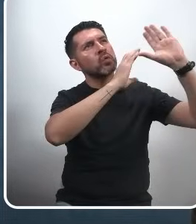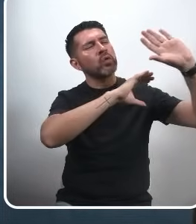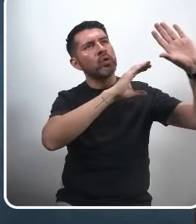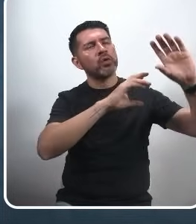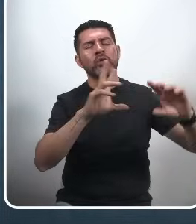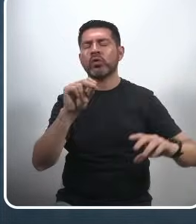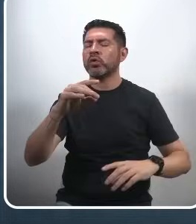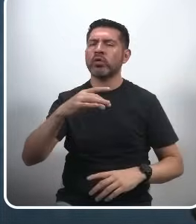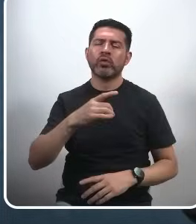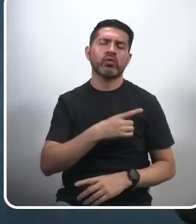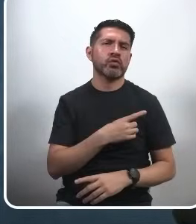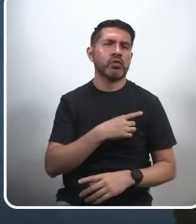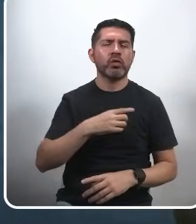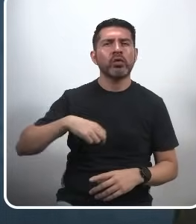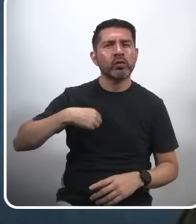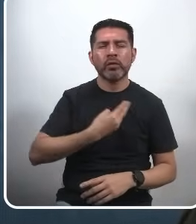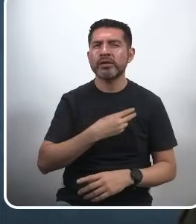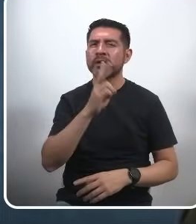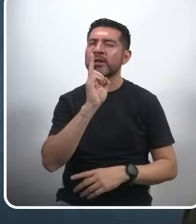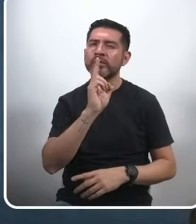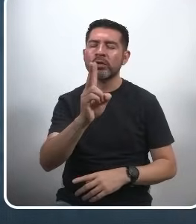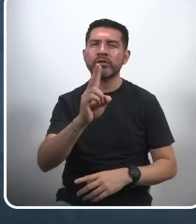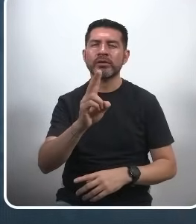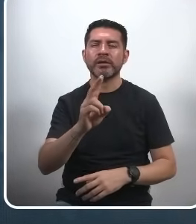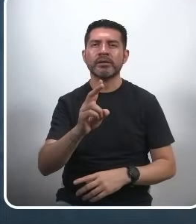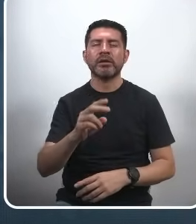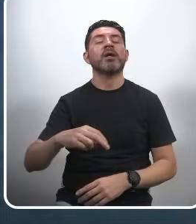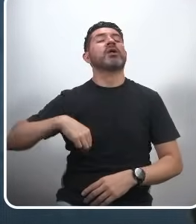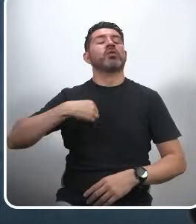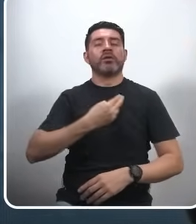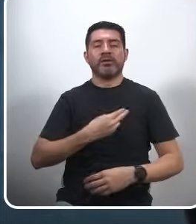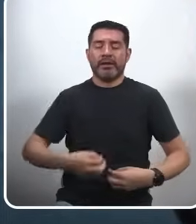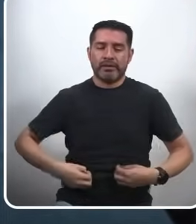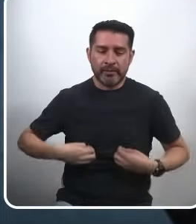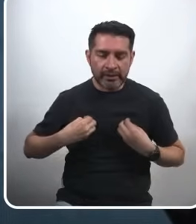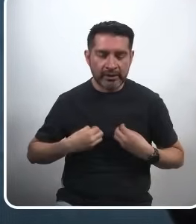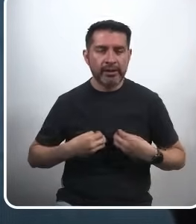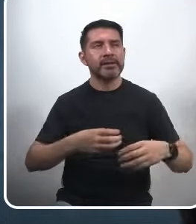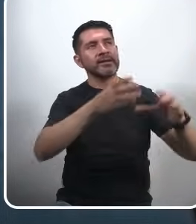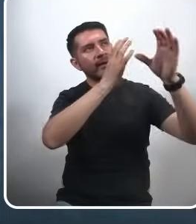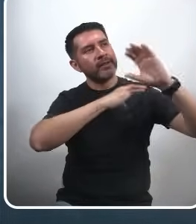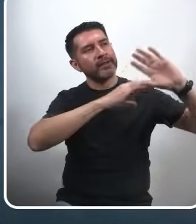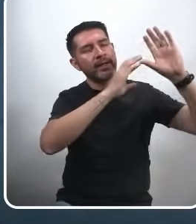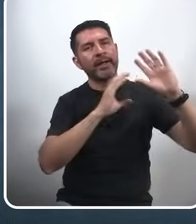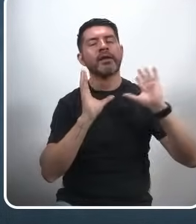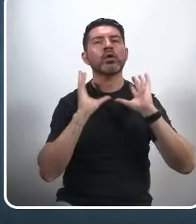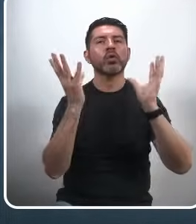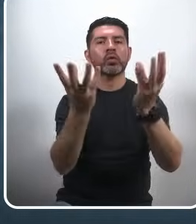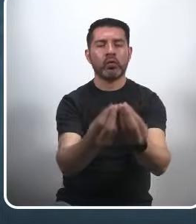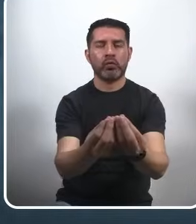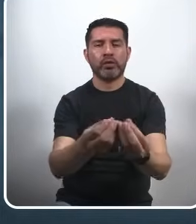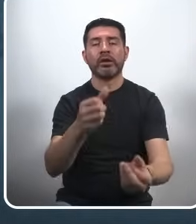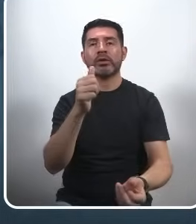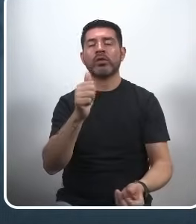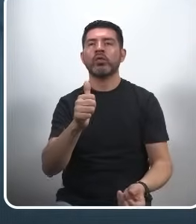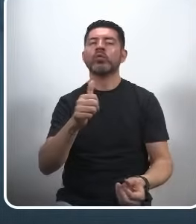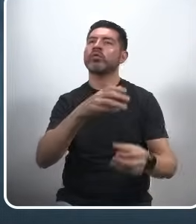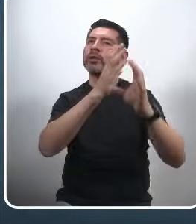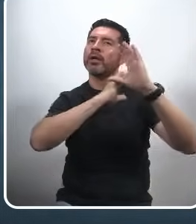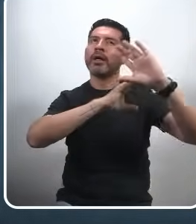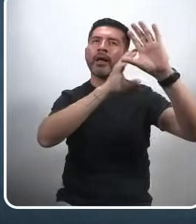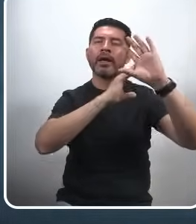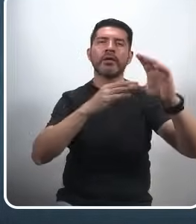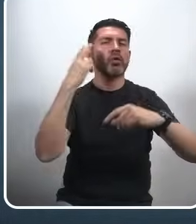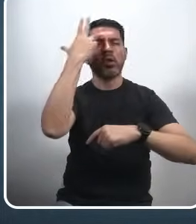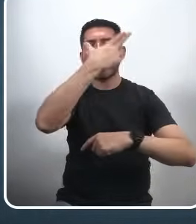voces, pero nuestras vidas, cantando en armonía un himno glorioso